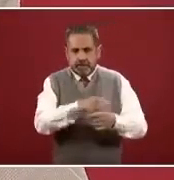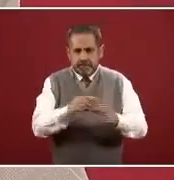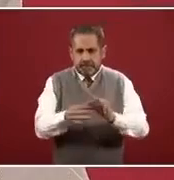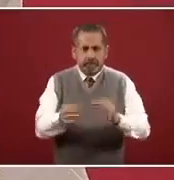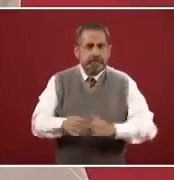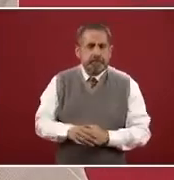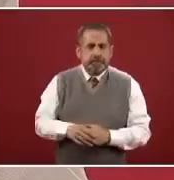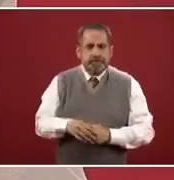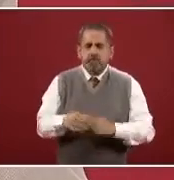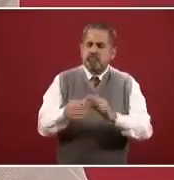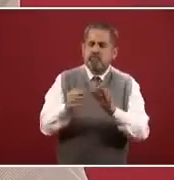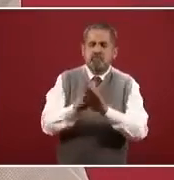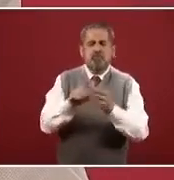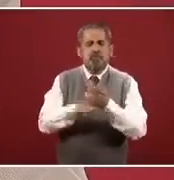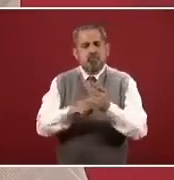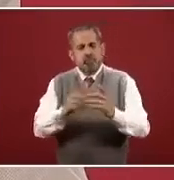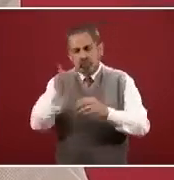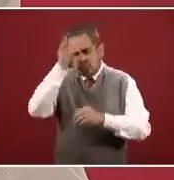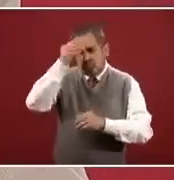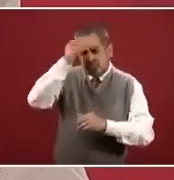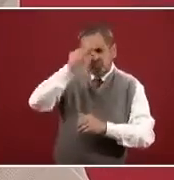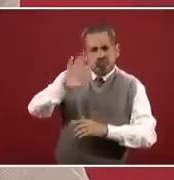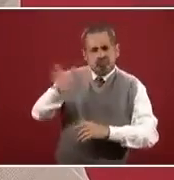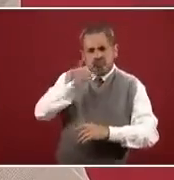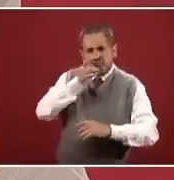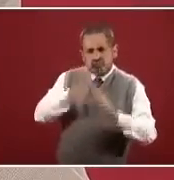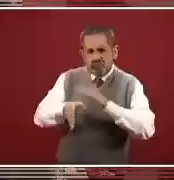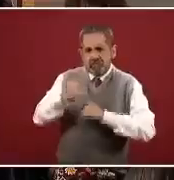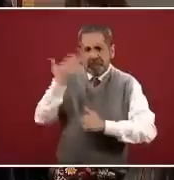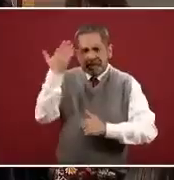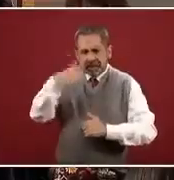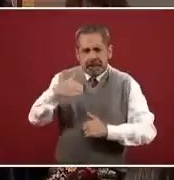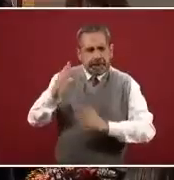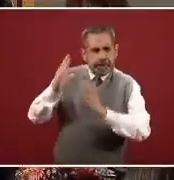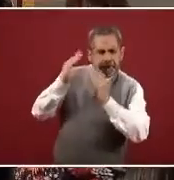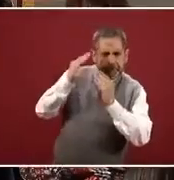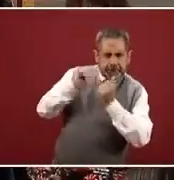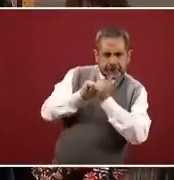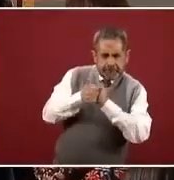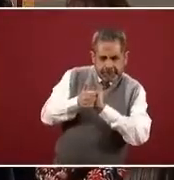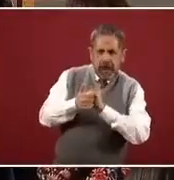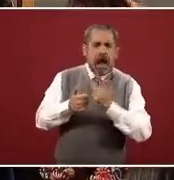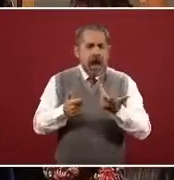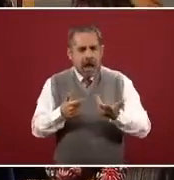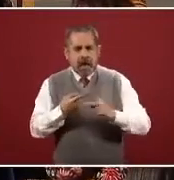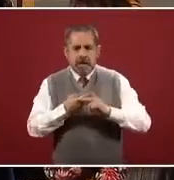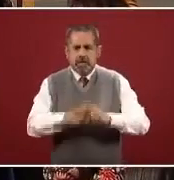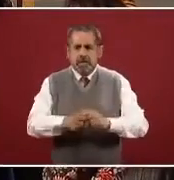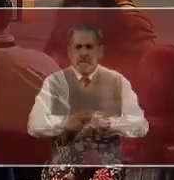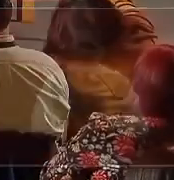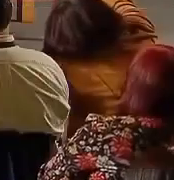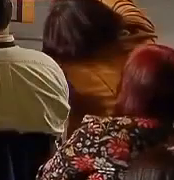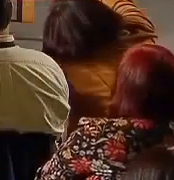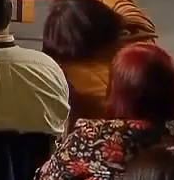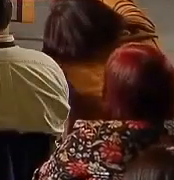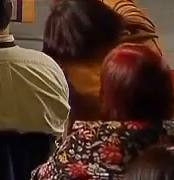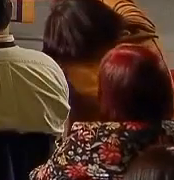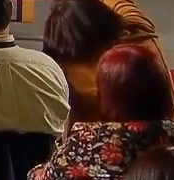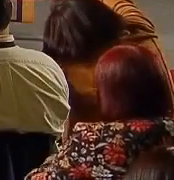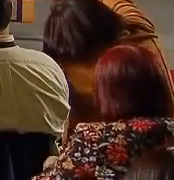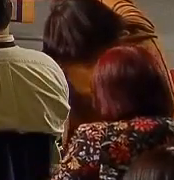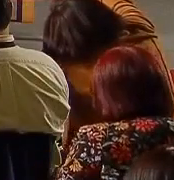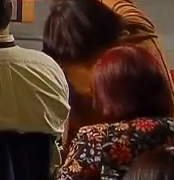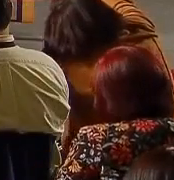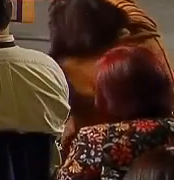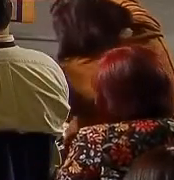han ahora sí que capacitado en estos eventos, pues entonces sí empiecen de manera oportuna y con calidad